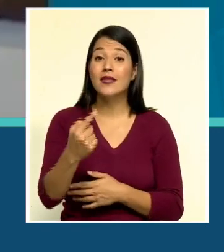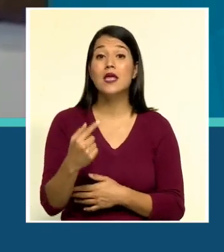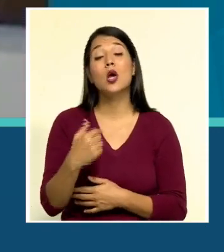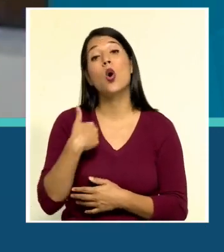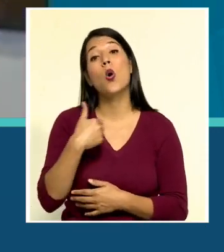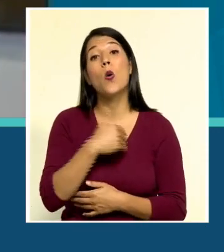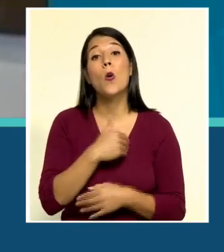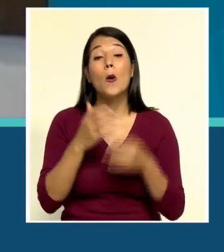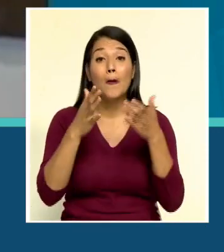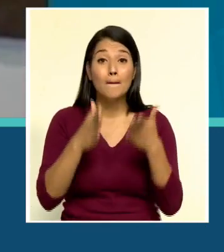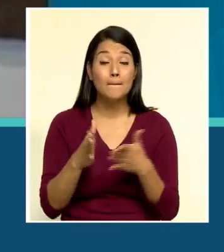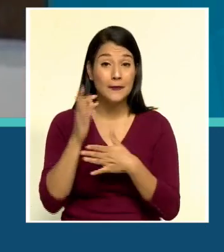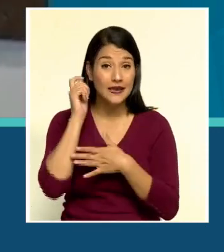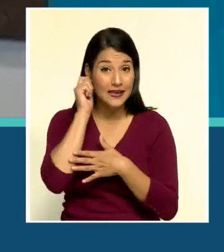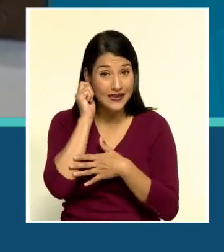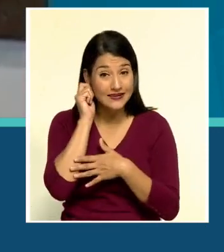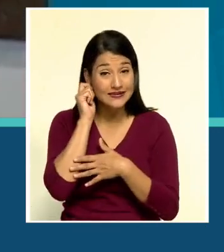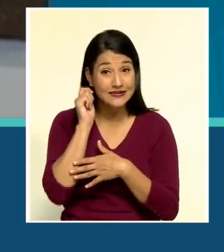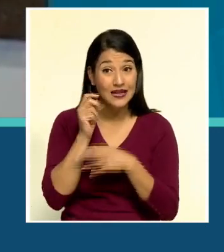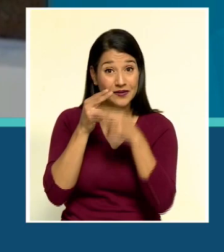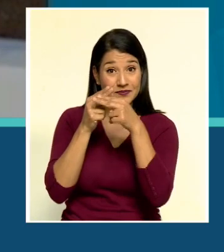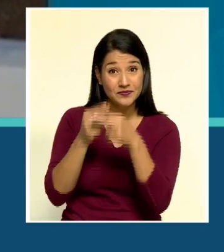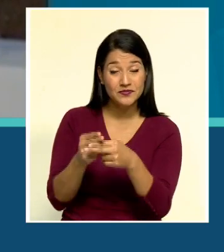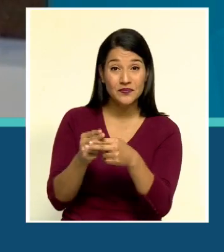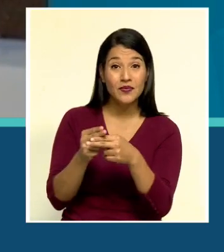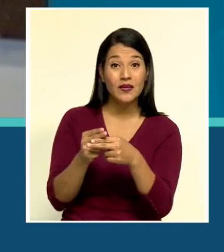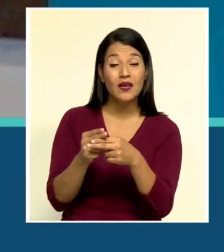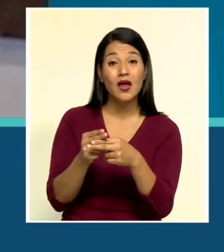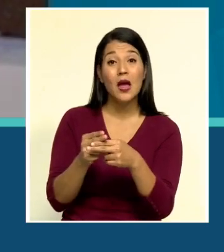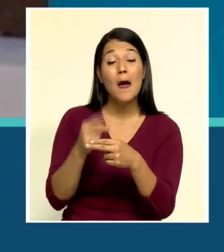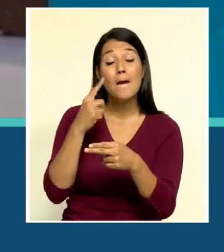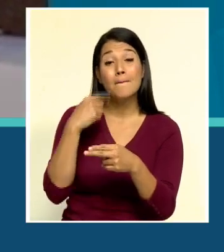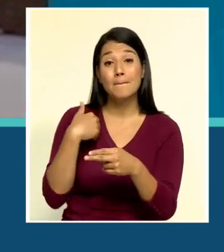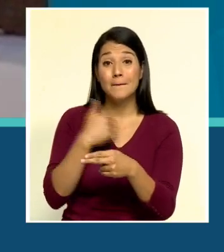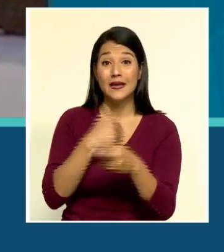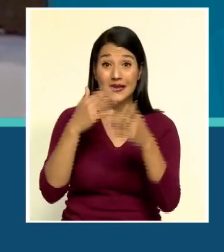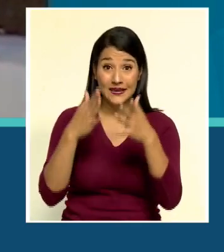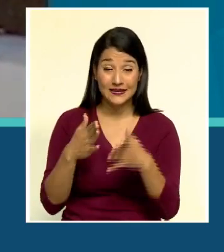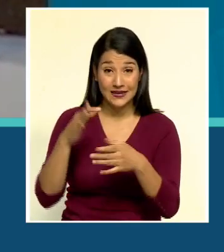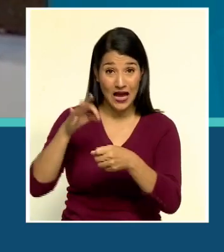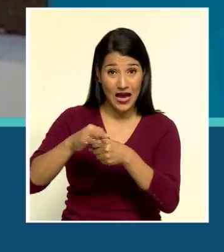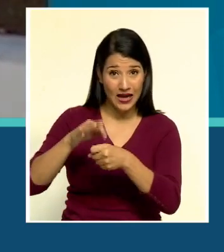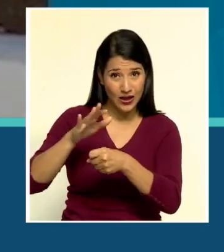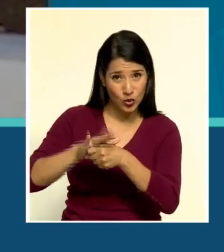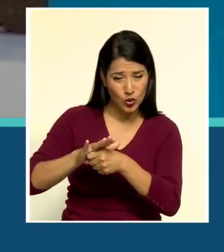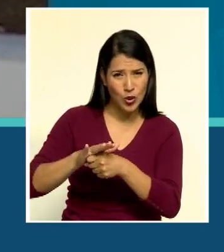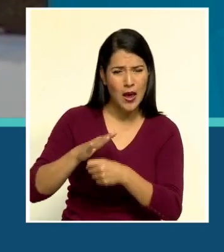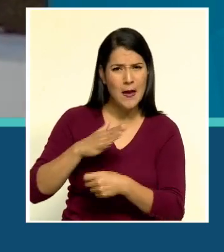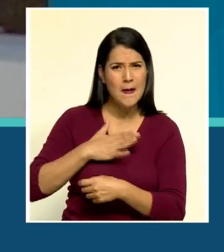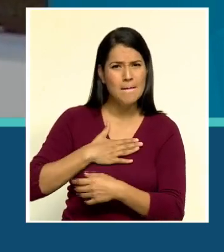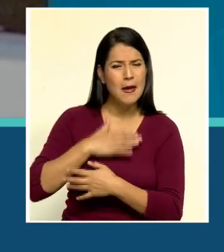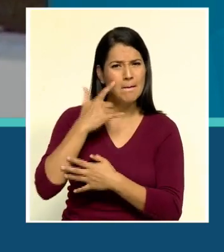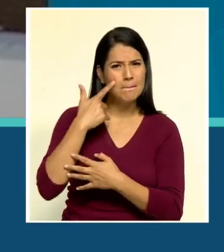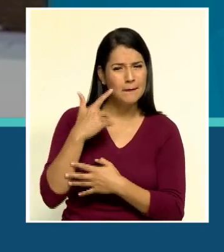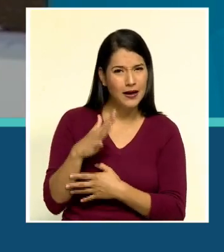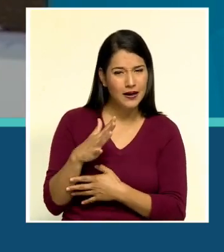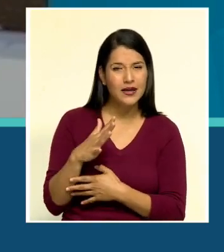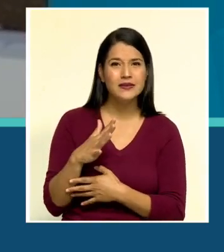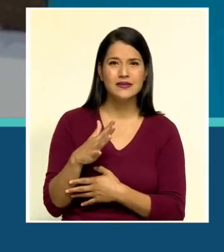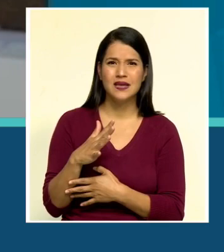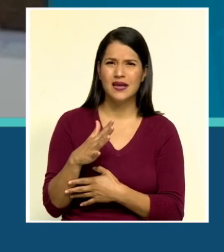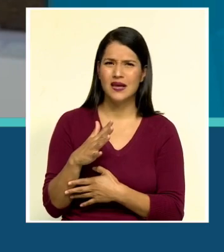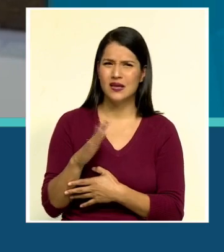señora ministra asignada de Agricultura nos parecen que son